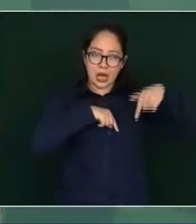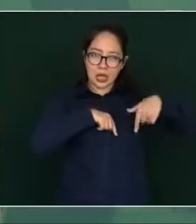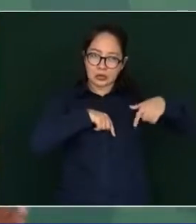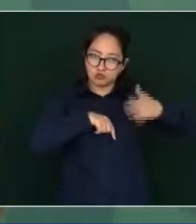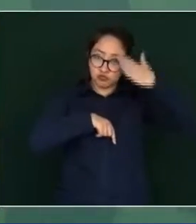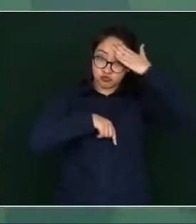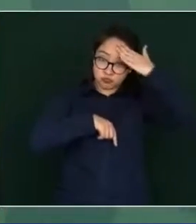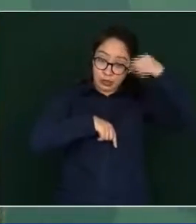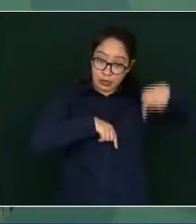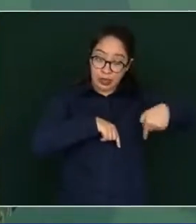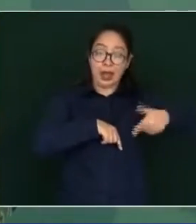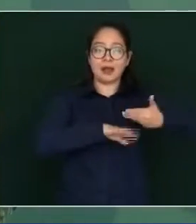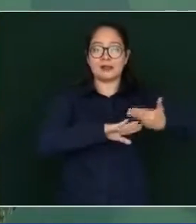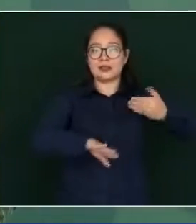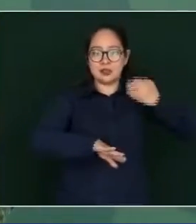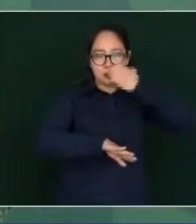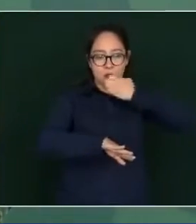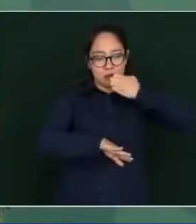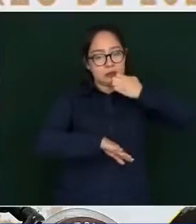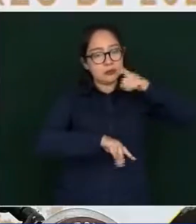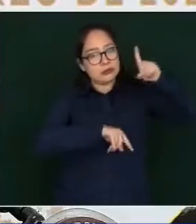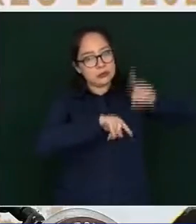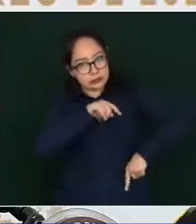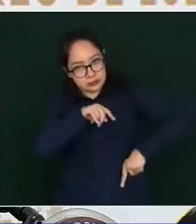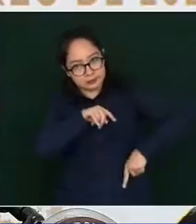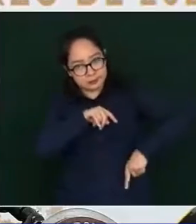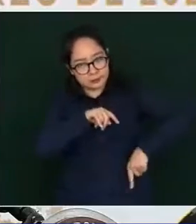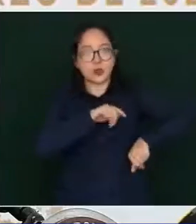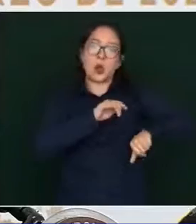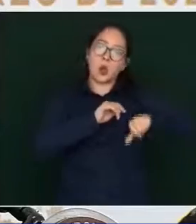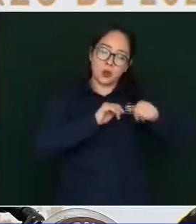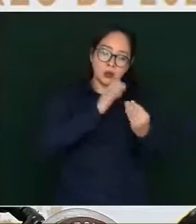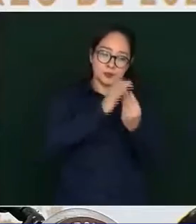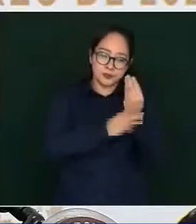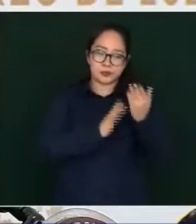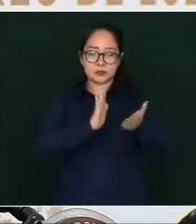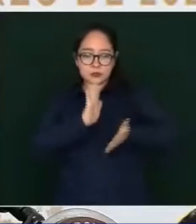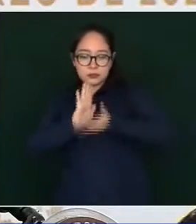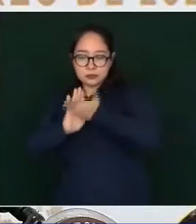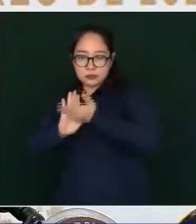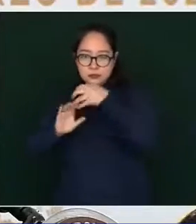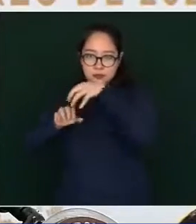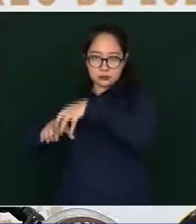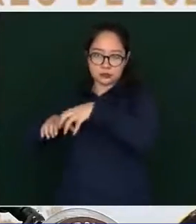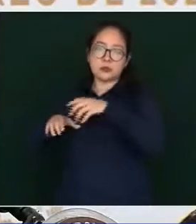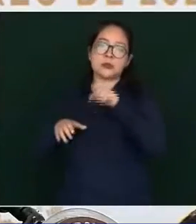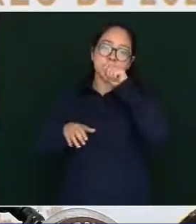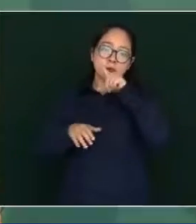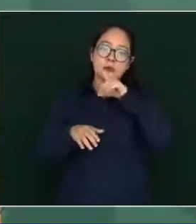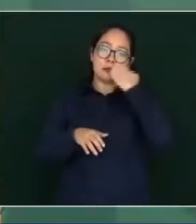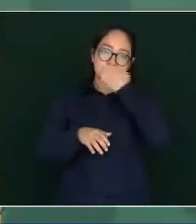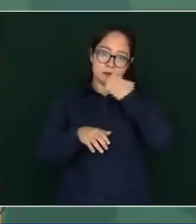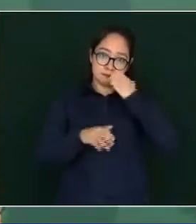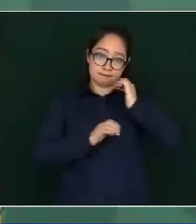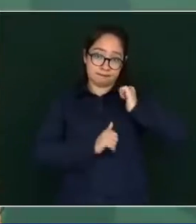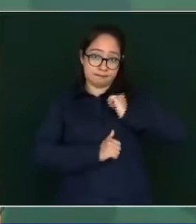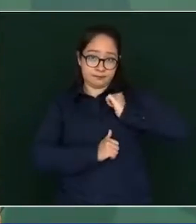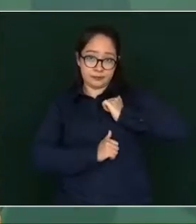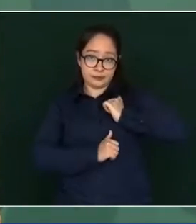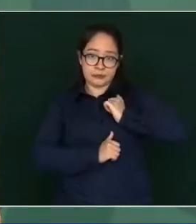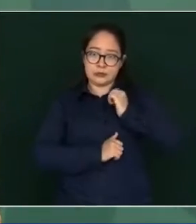ubicada esa escuela, se tuvo que construir otra y derribar esta. También está la Escuela Militar de Especialistas